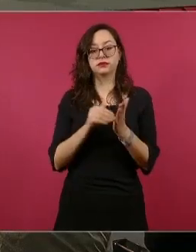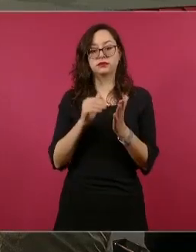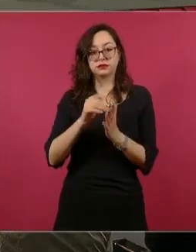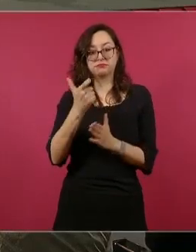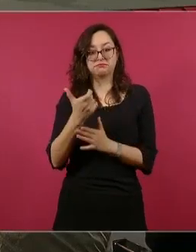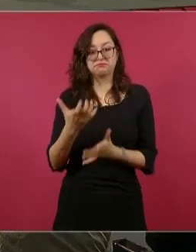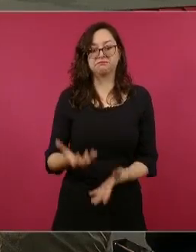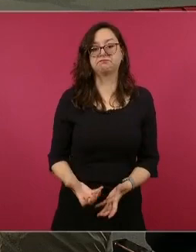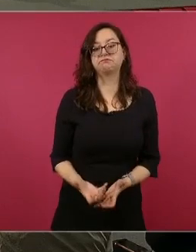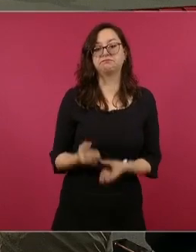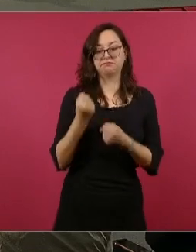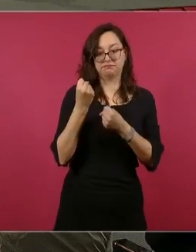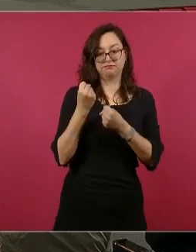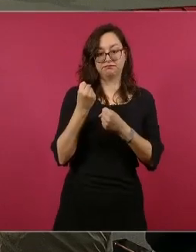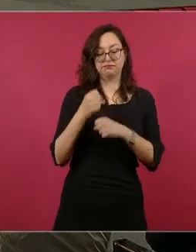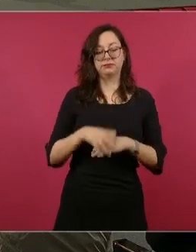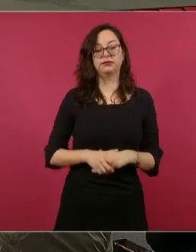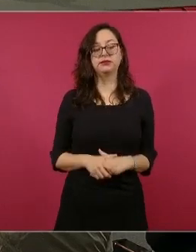presidente.